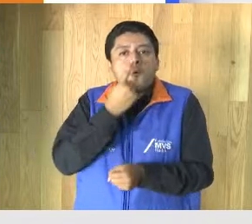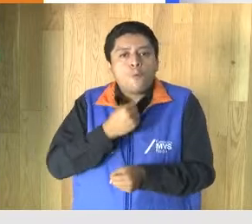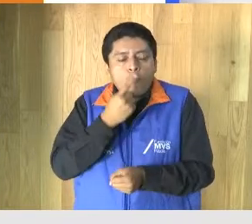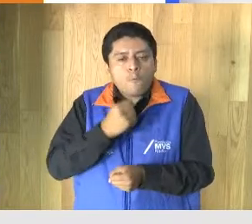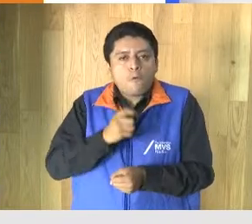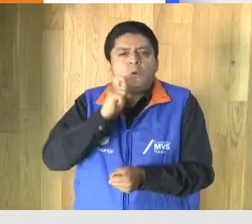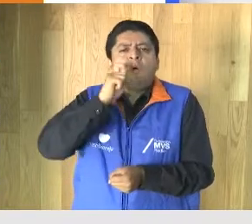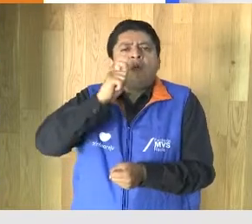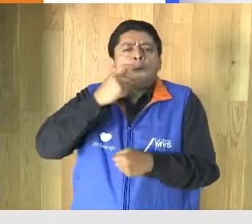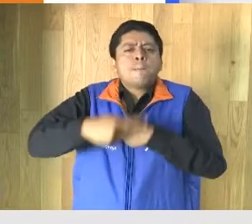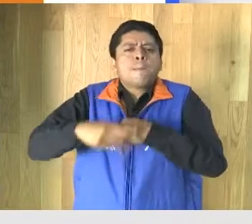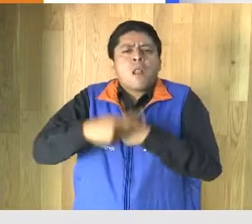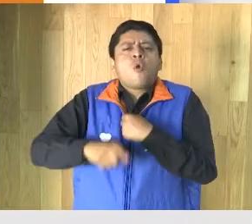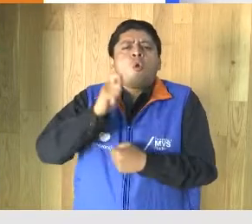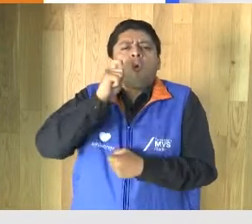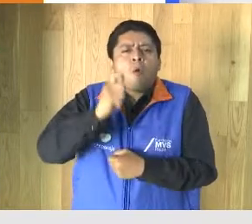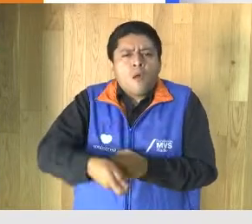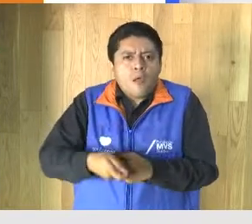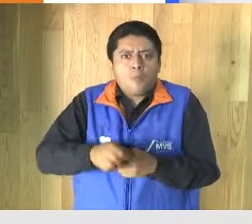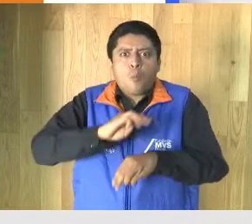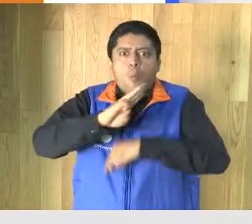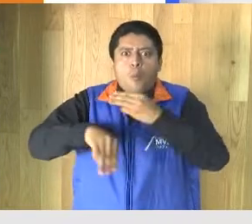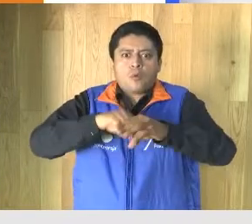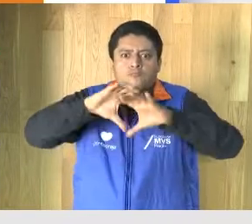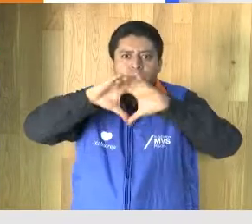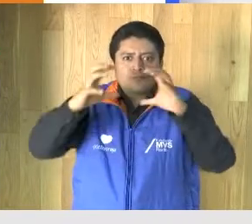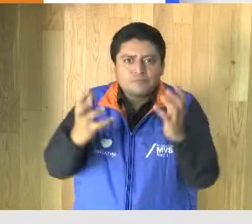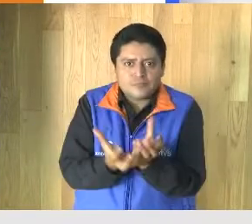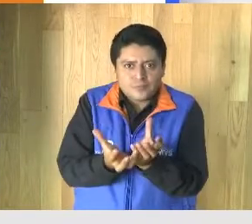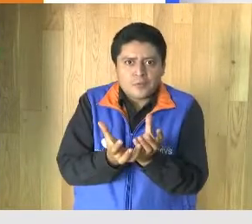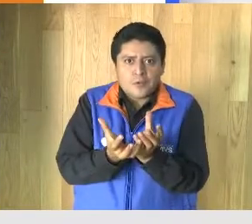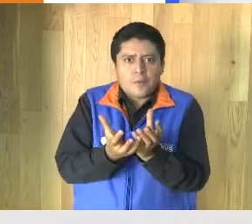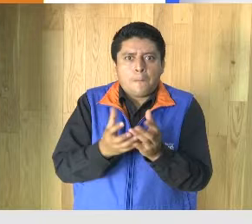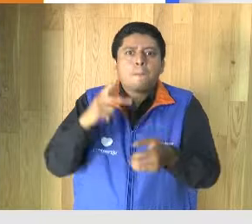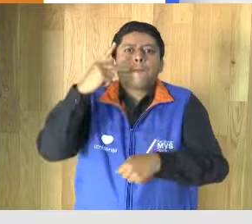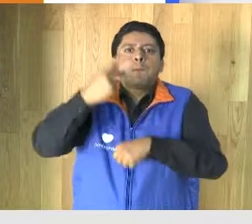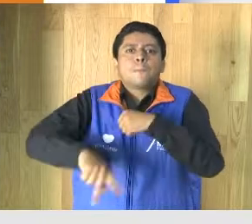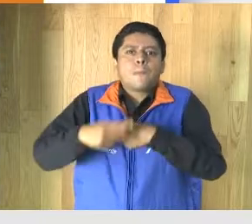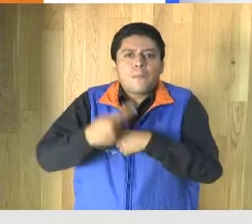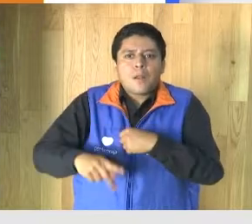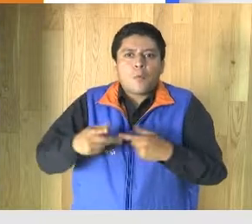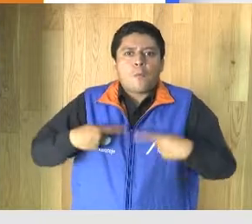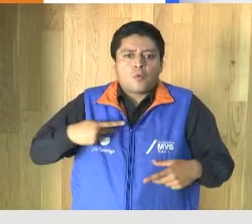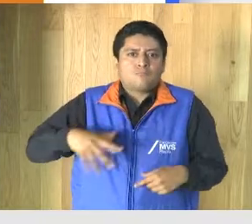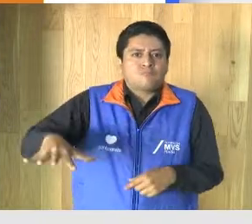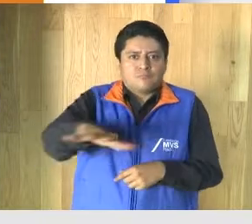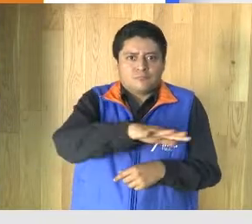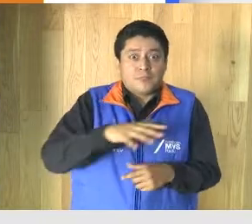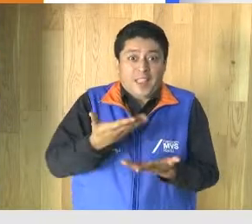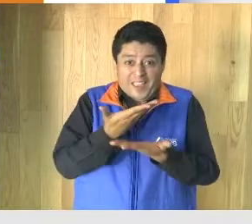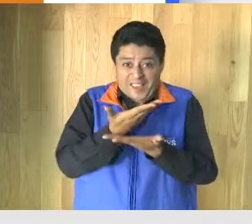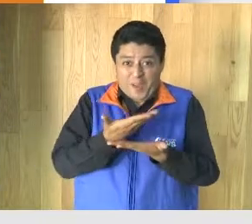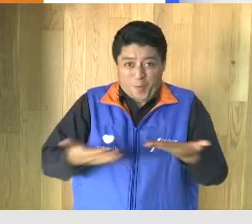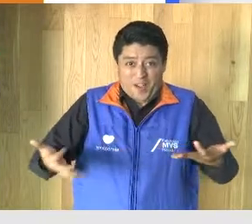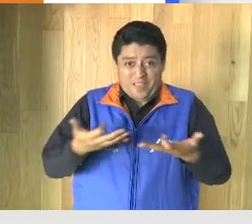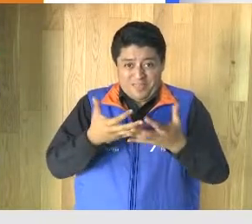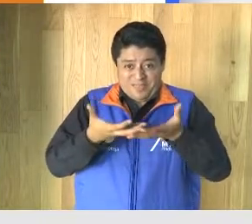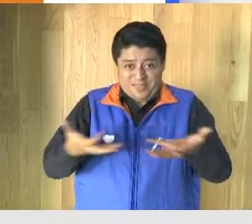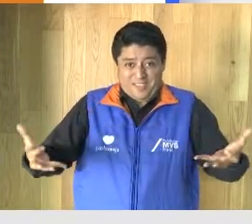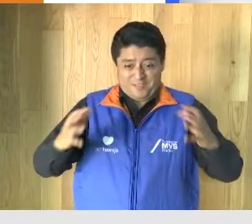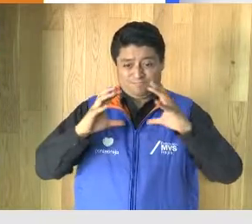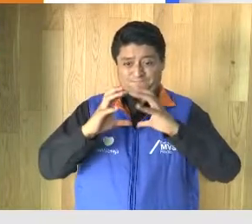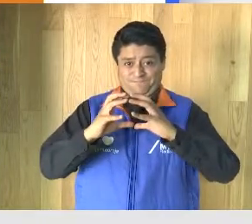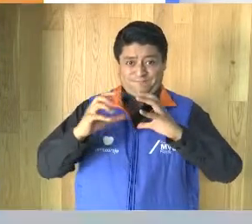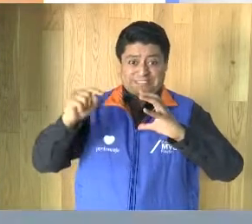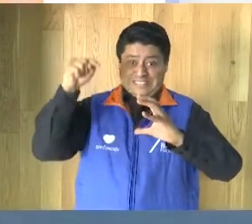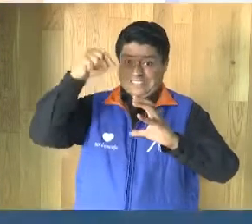riesgos ambientales y sociales. Pero sobre todo hablamos de riesgos ambientales. El planeta está en el centro. Fijaros que según